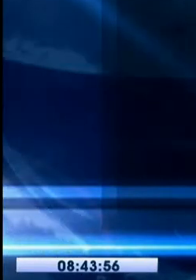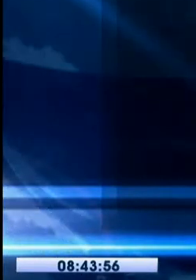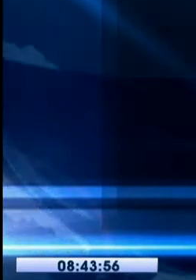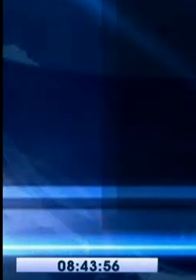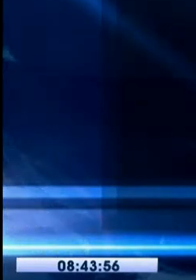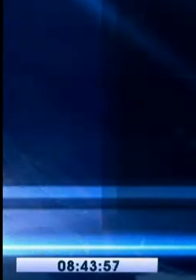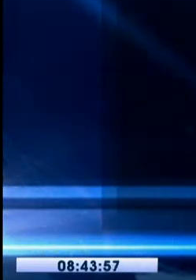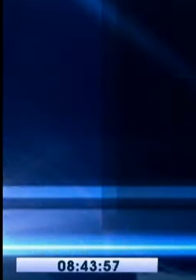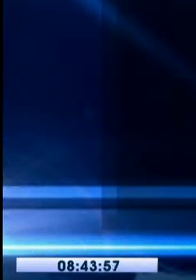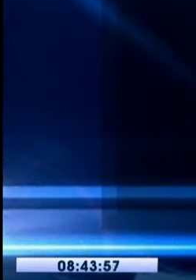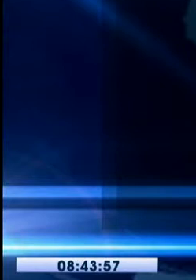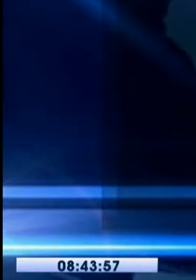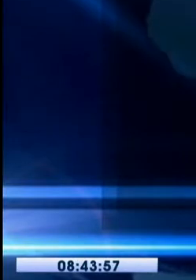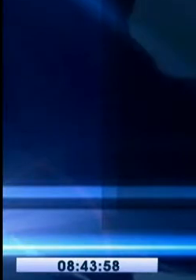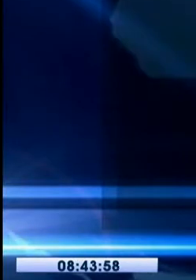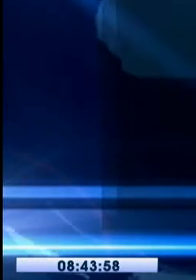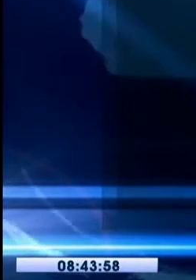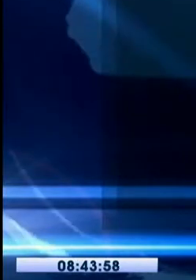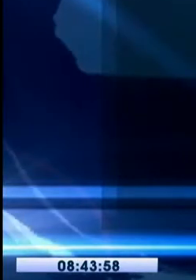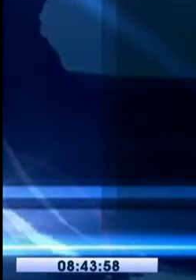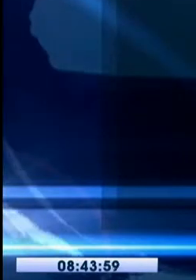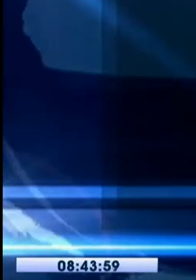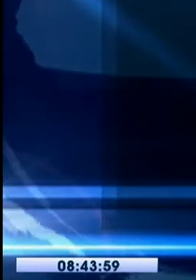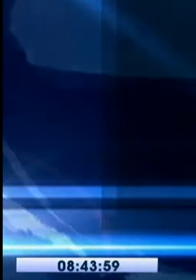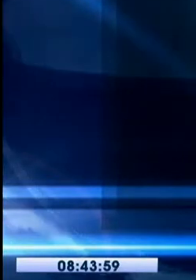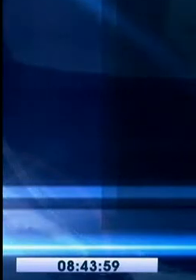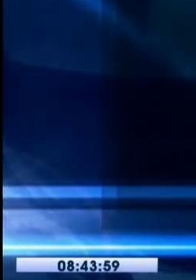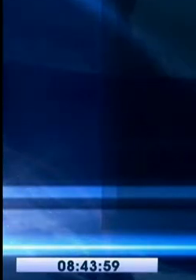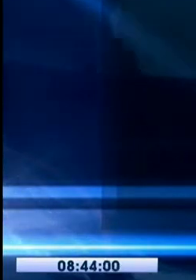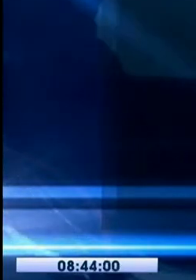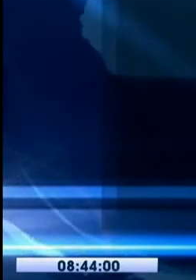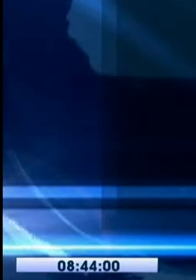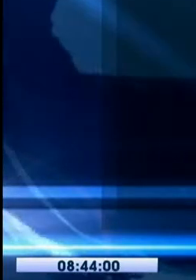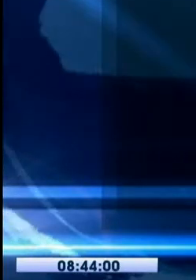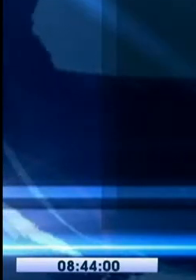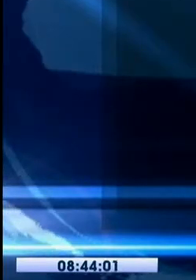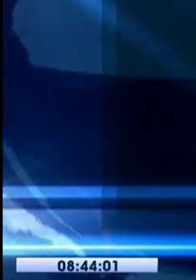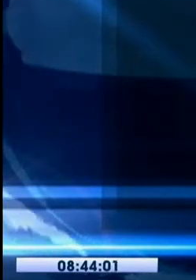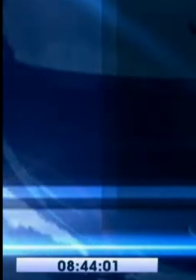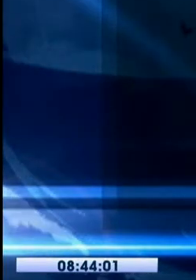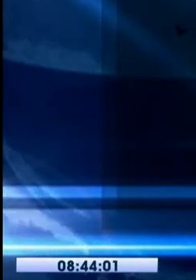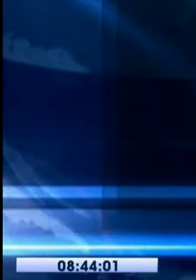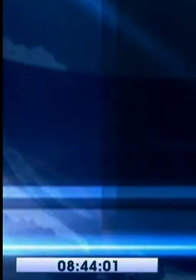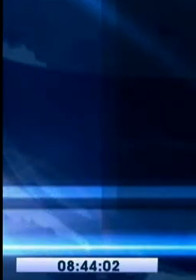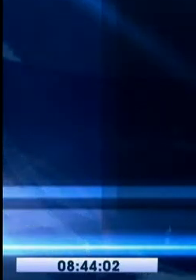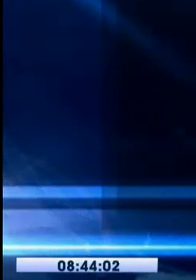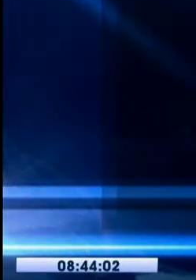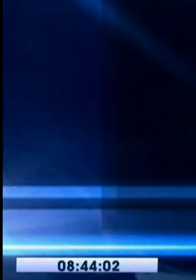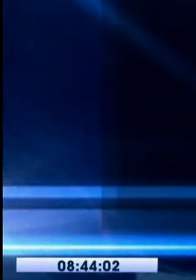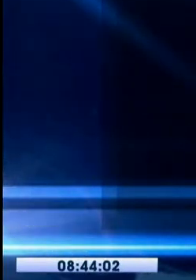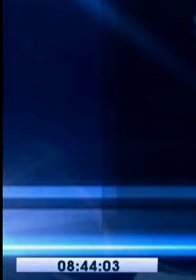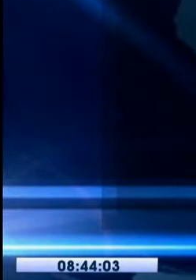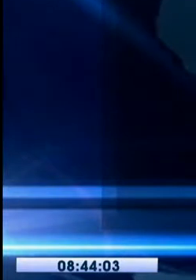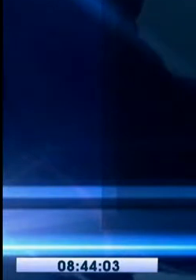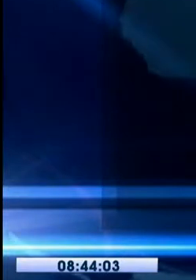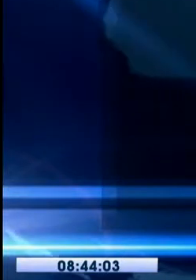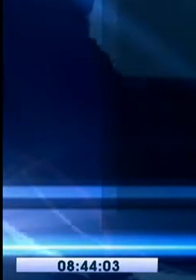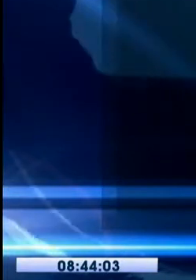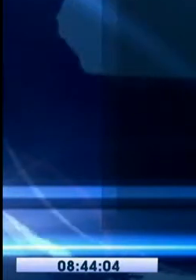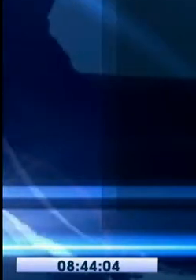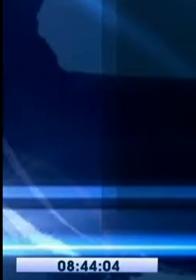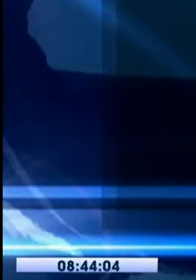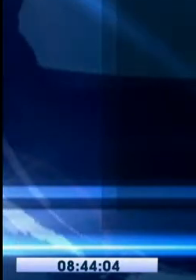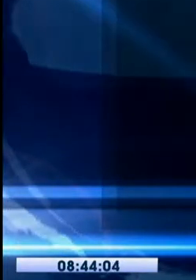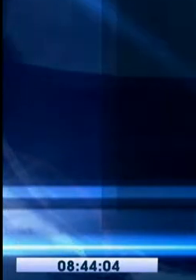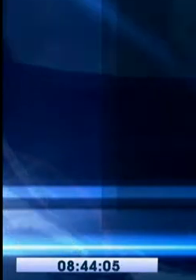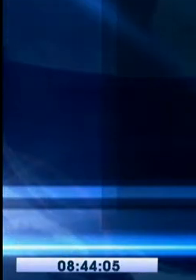año 2014, mientras que en el 2015, 155 personas han sido detenidas de diferentes nacionalidades, 117 casos